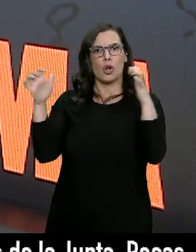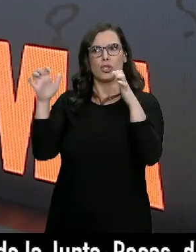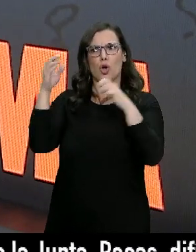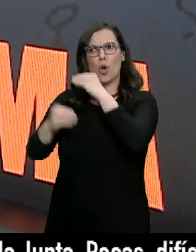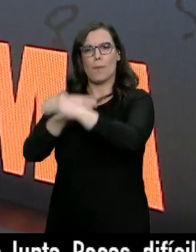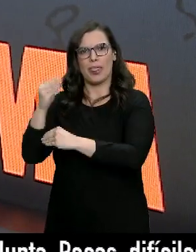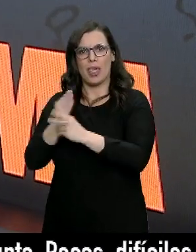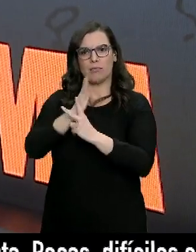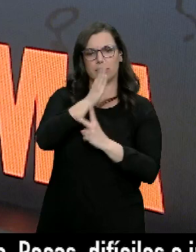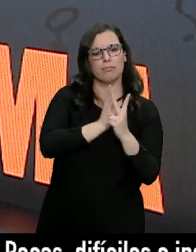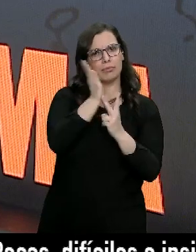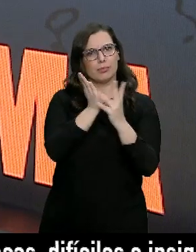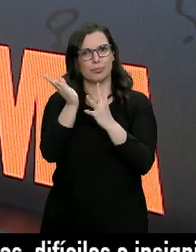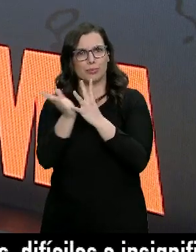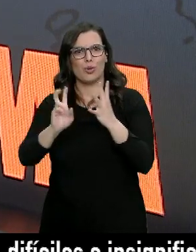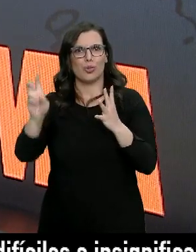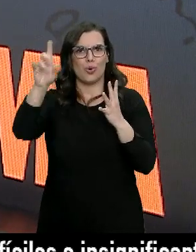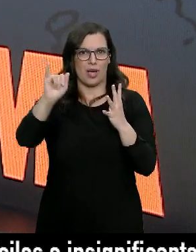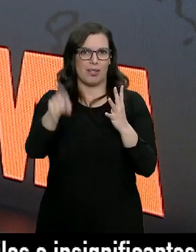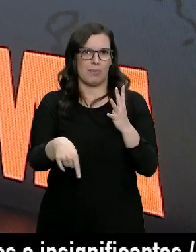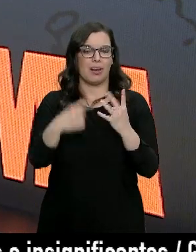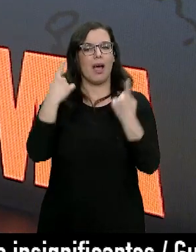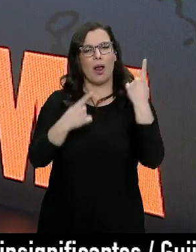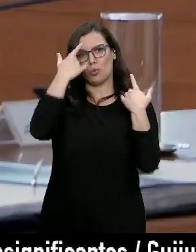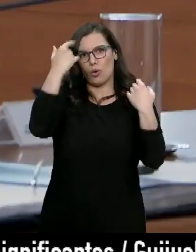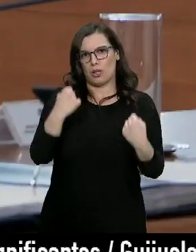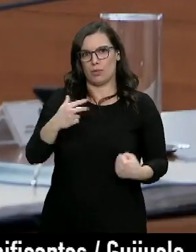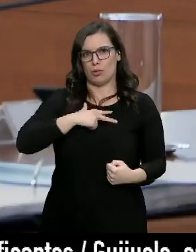de alarma. Esto es lo que defienden algunos juristas.